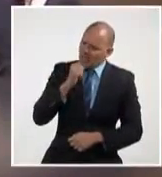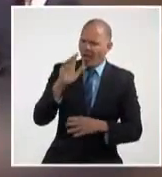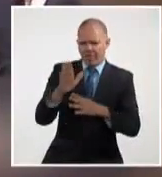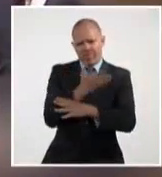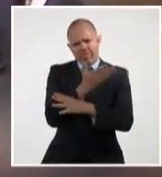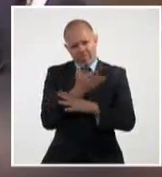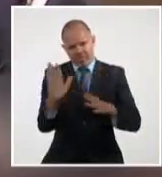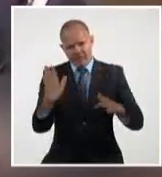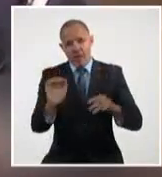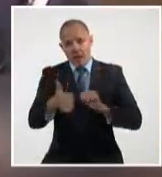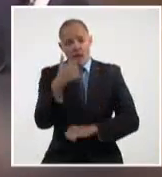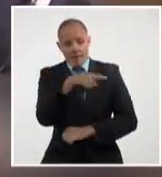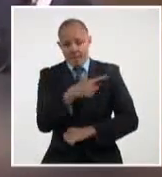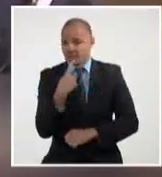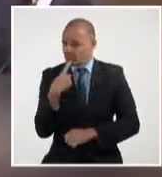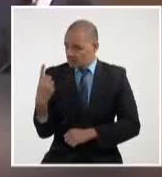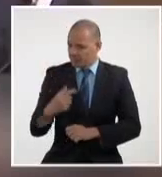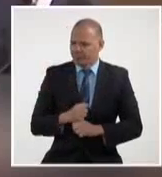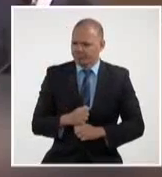de desarrollo.